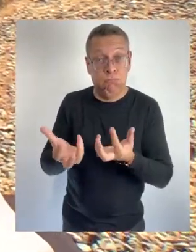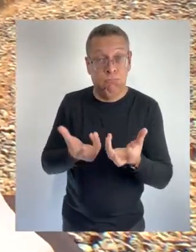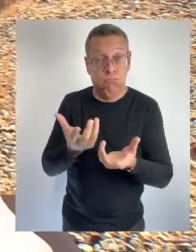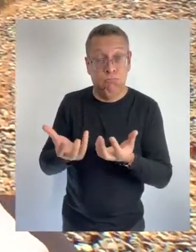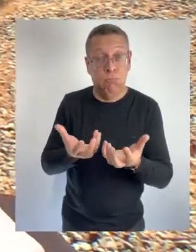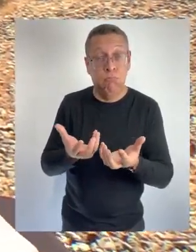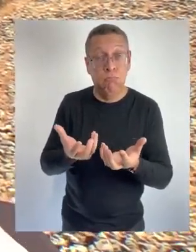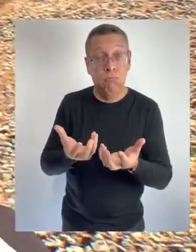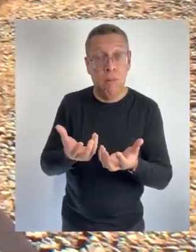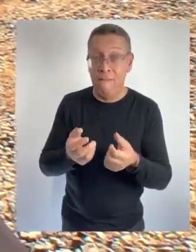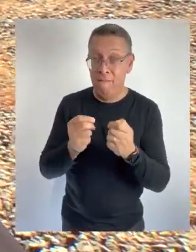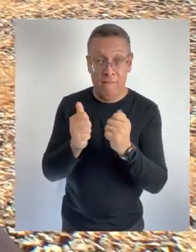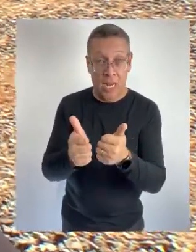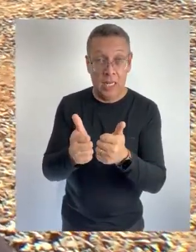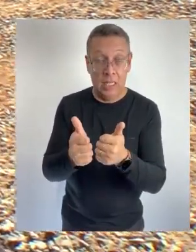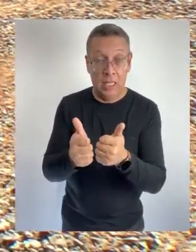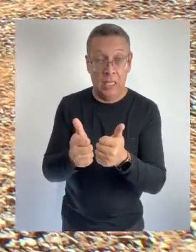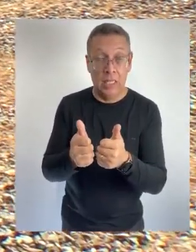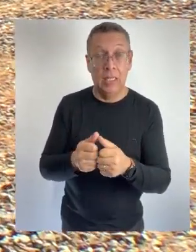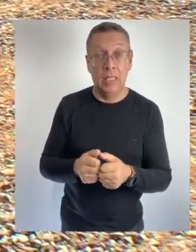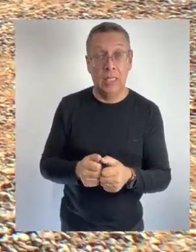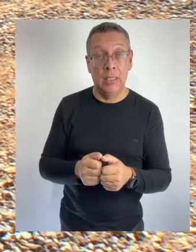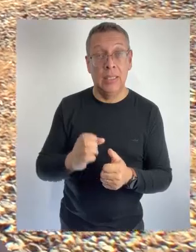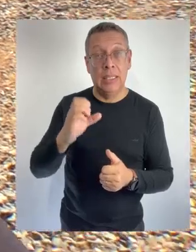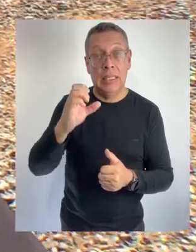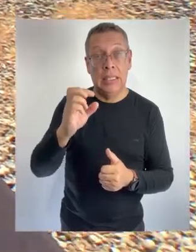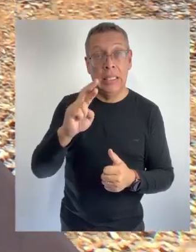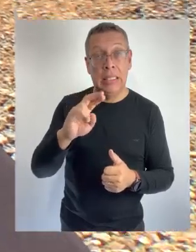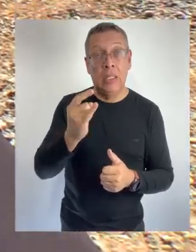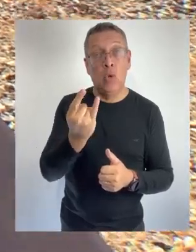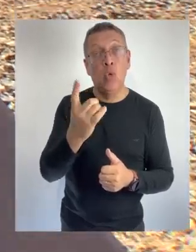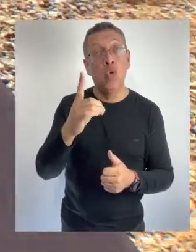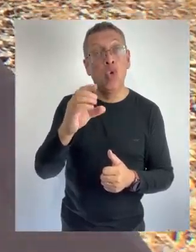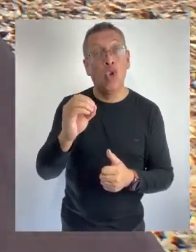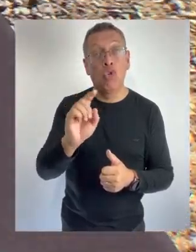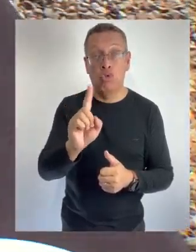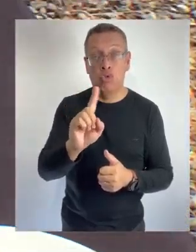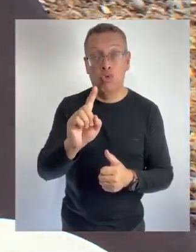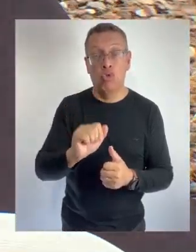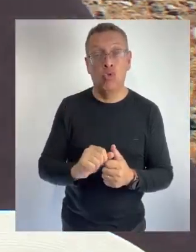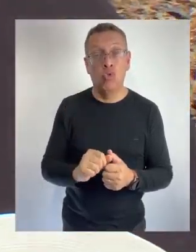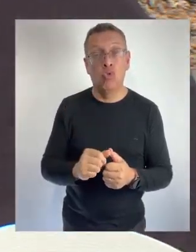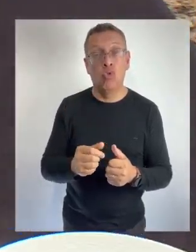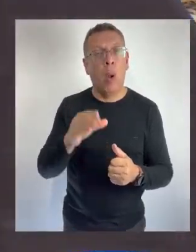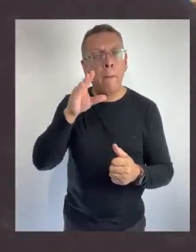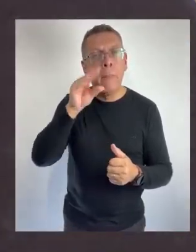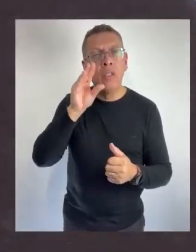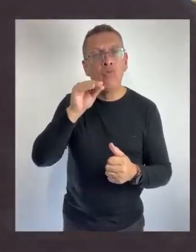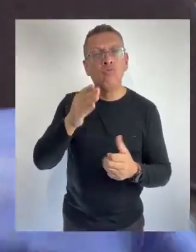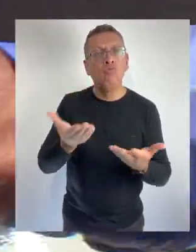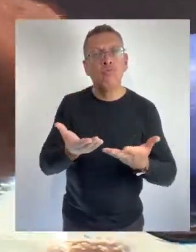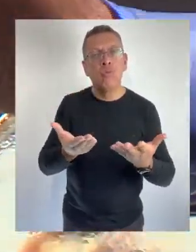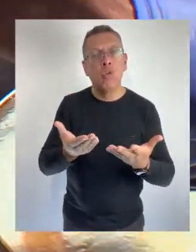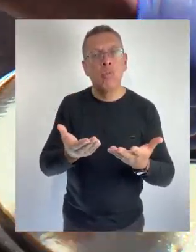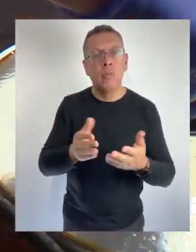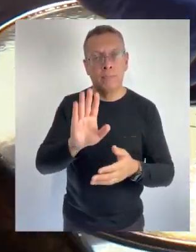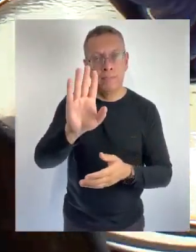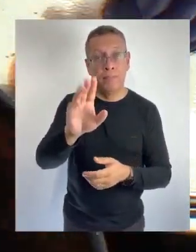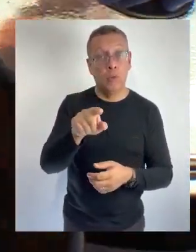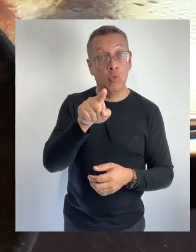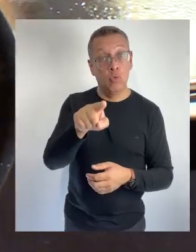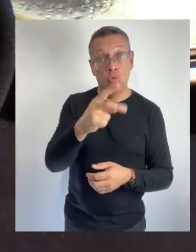El pato, ¿qué pasa con el pato? Es bueno cuando la carne se queda rosada. Rosada, ¿ya? No tan